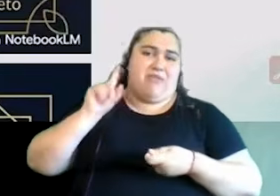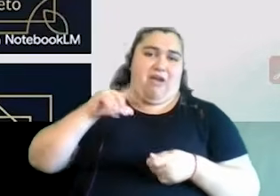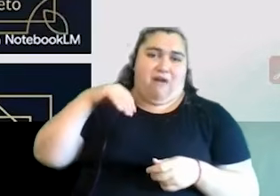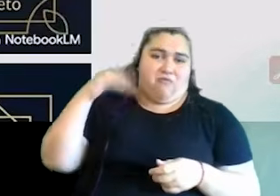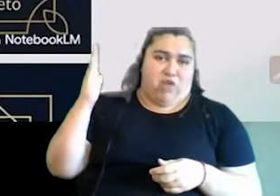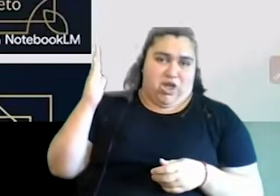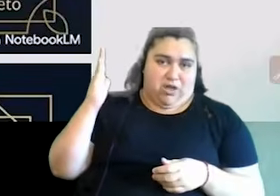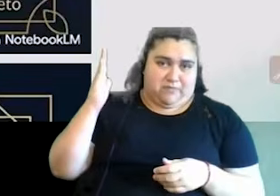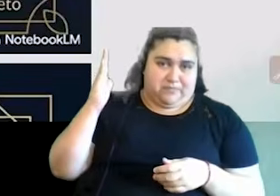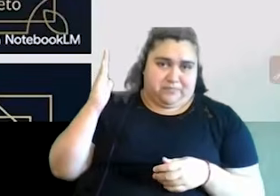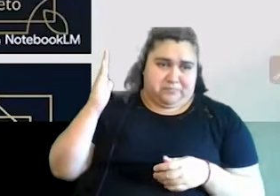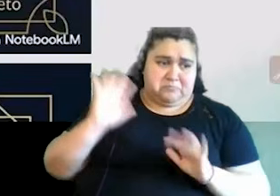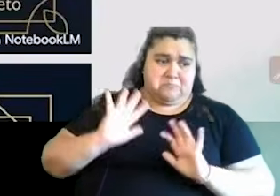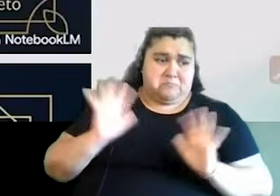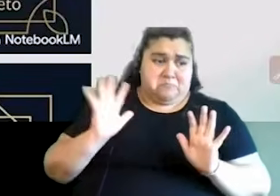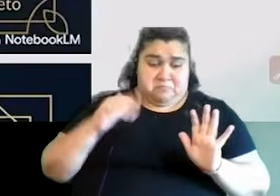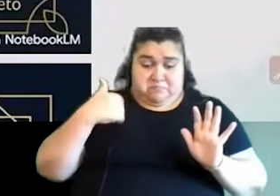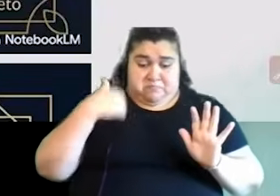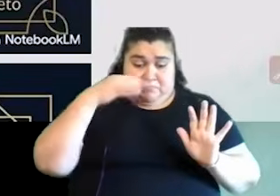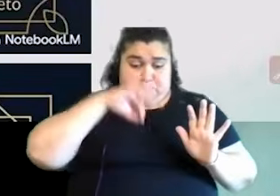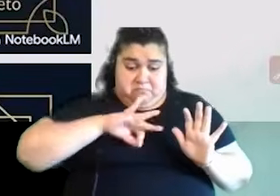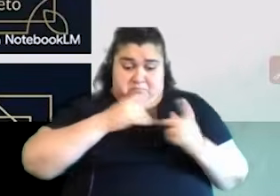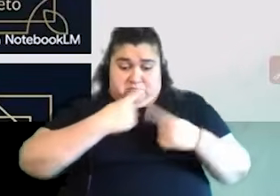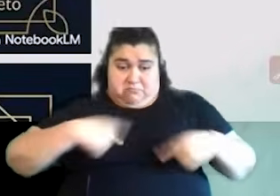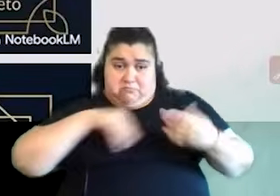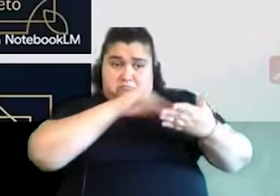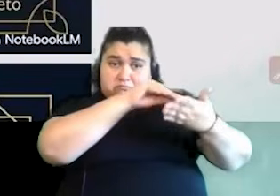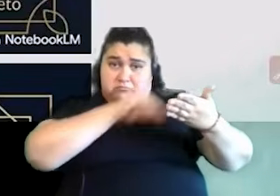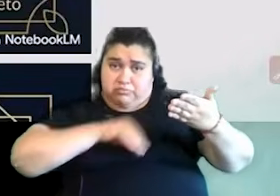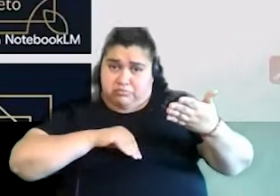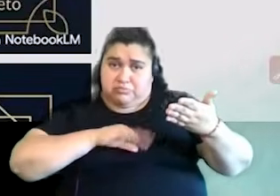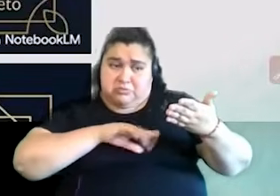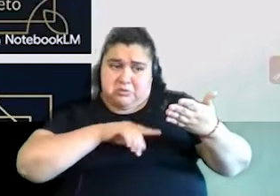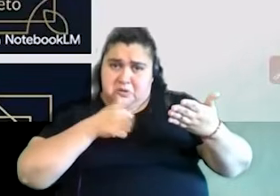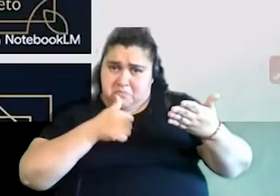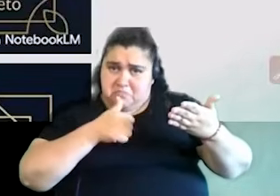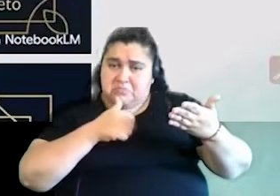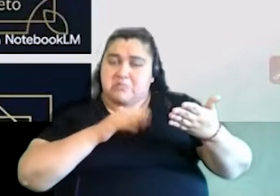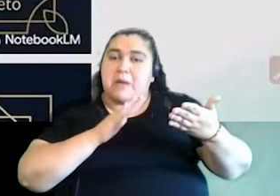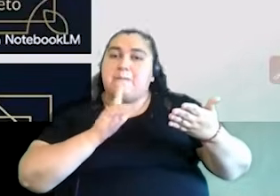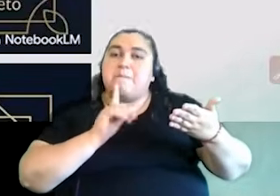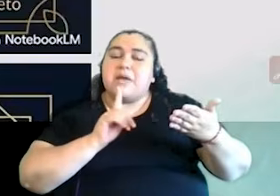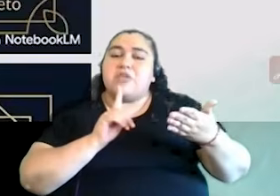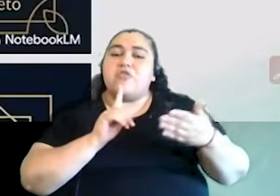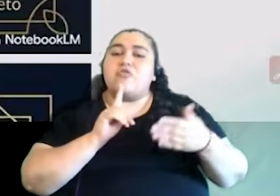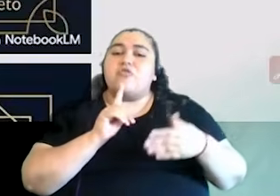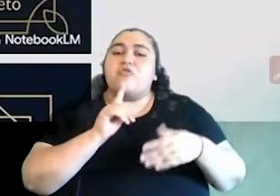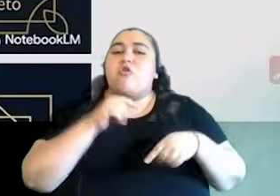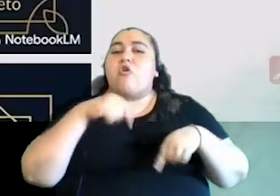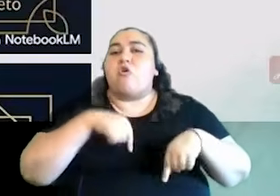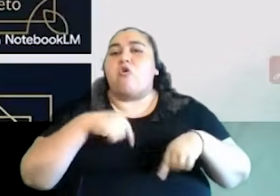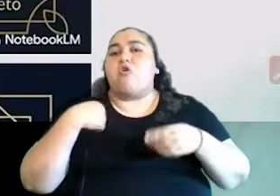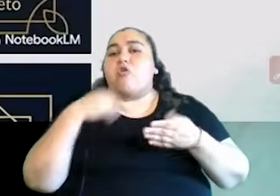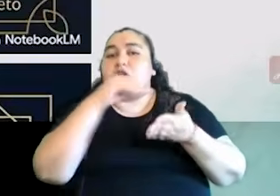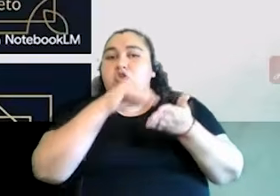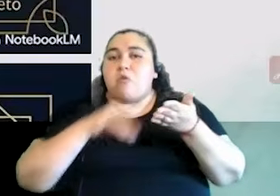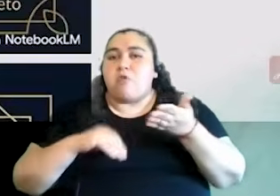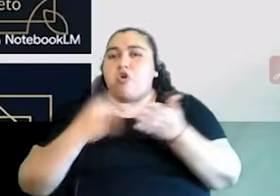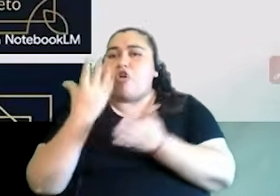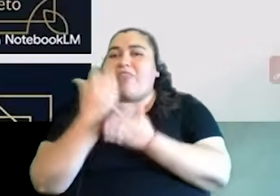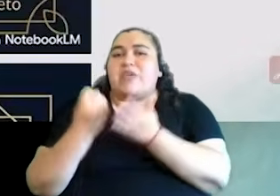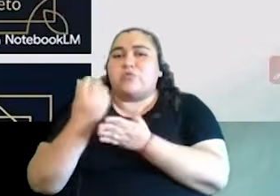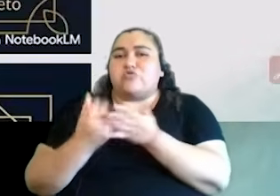todos los ingresos correctos que la base de datos pro forma del organismo me aporta, o incorporo deducciones que no